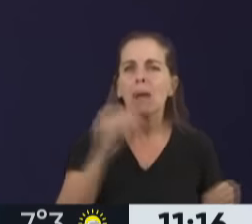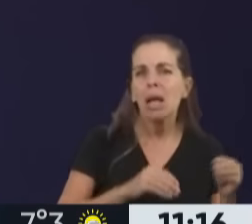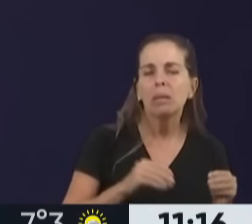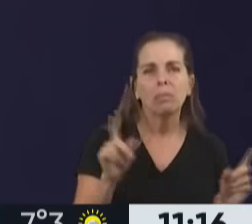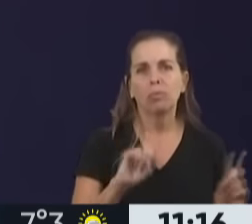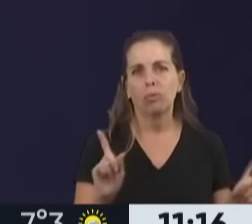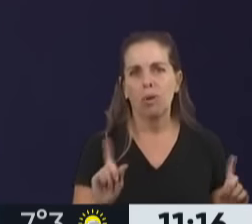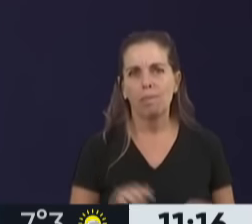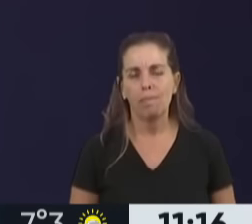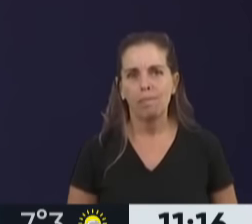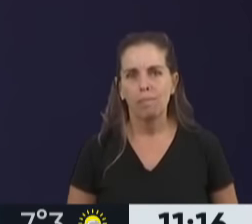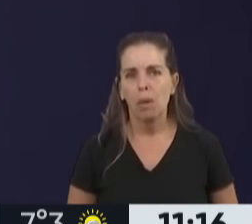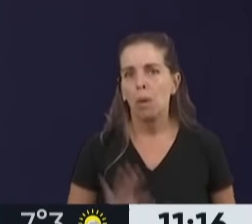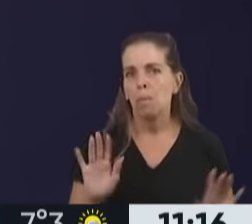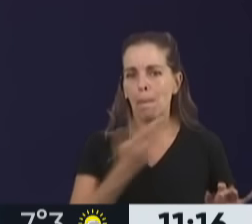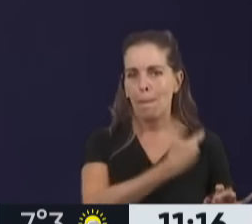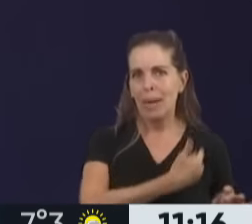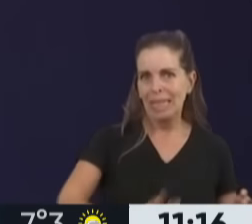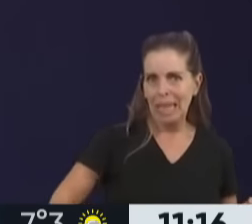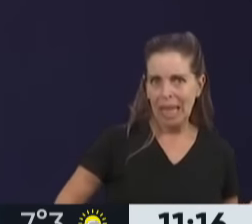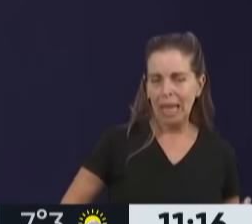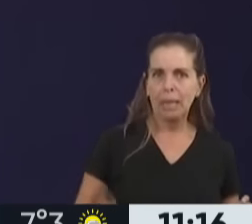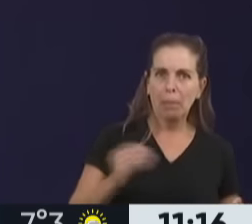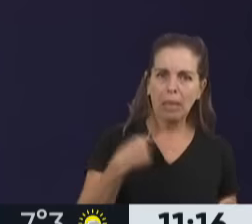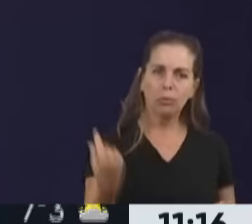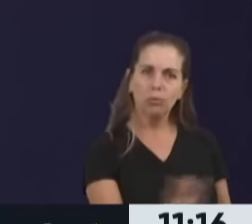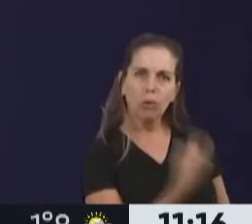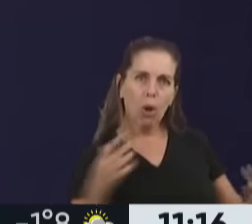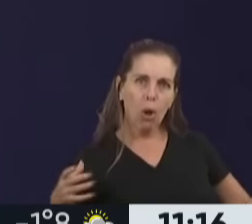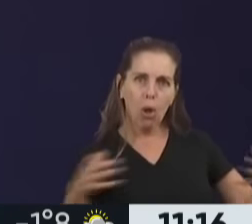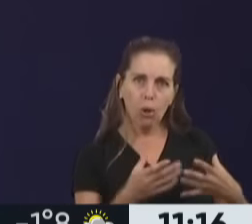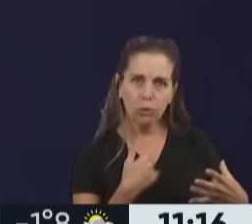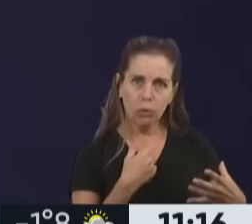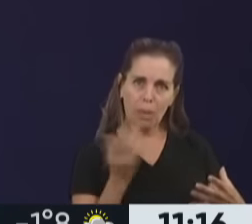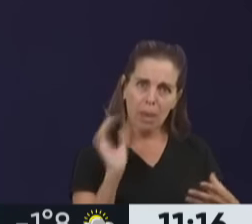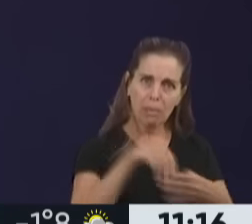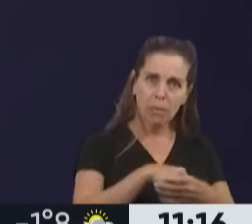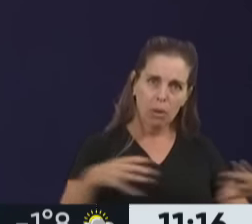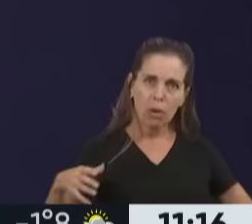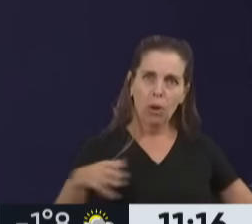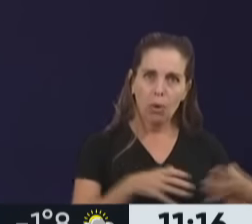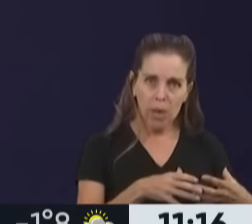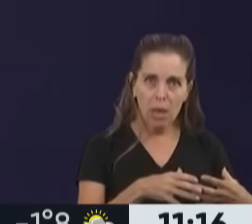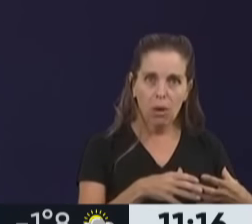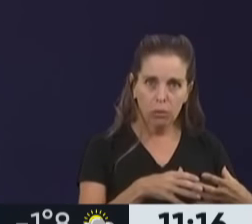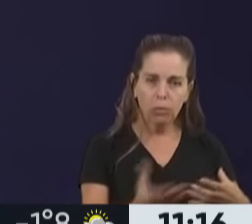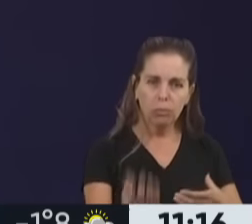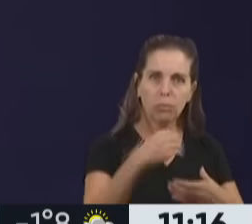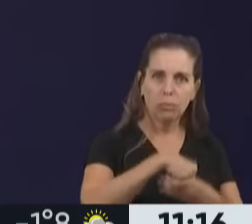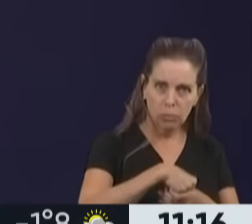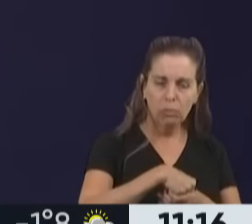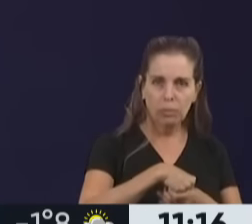estamos no solo el presidente sino todos los funcionarios entre los que me incluyo y entre los que me incluyo de una manera